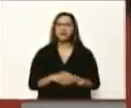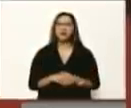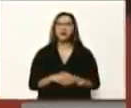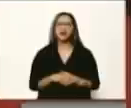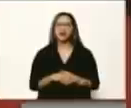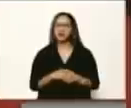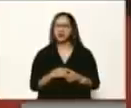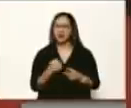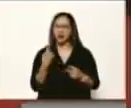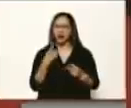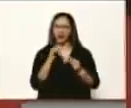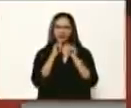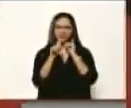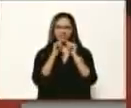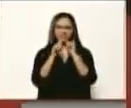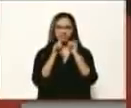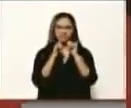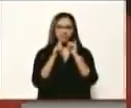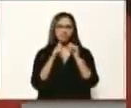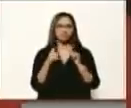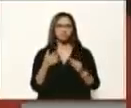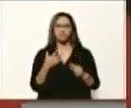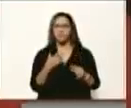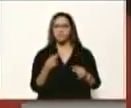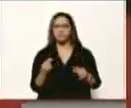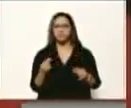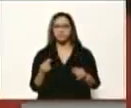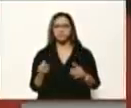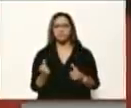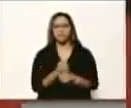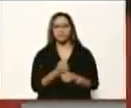las denuncias que hay no es contra el pueblo.